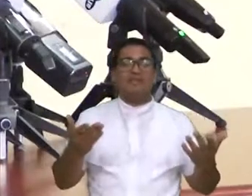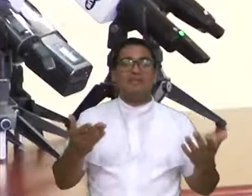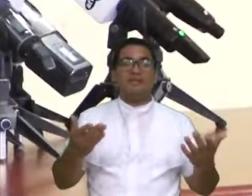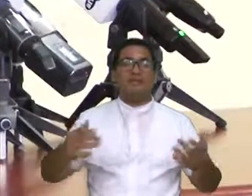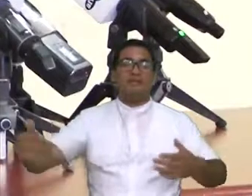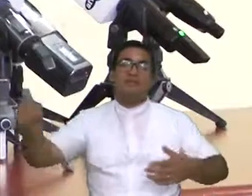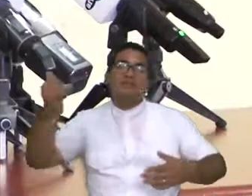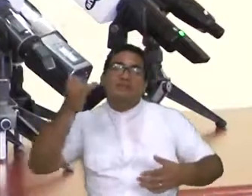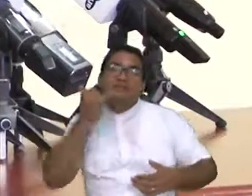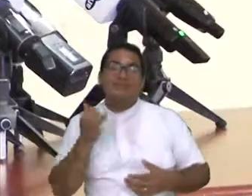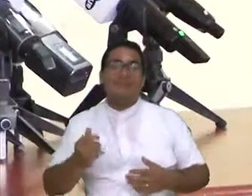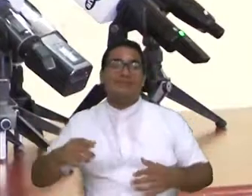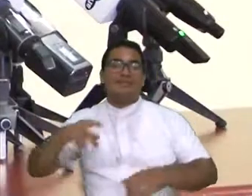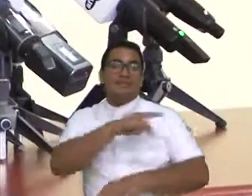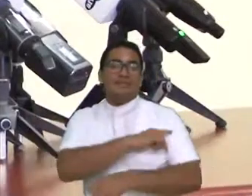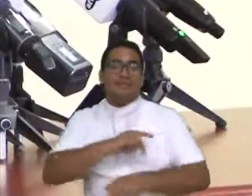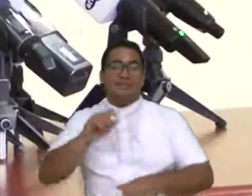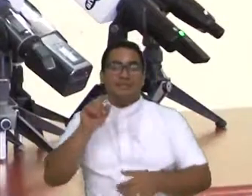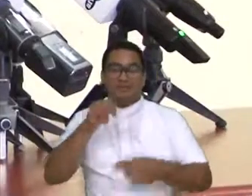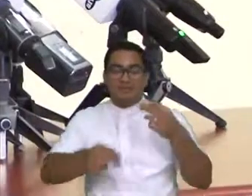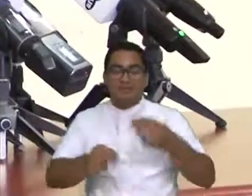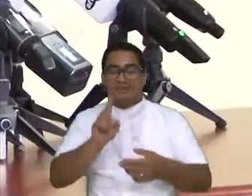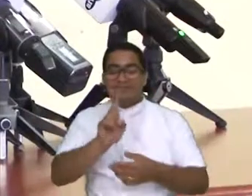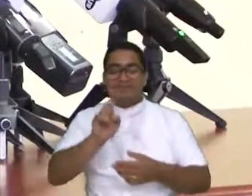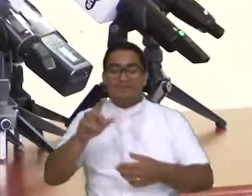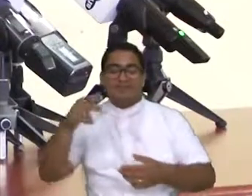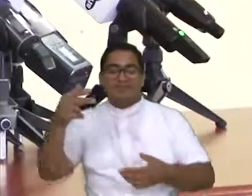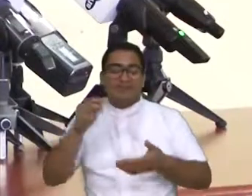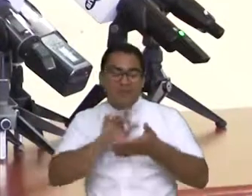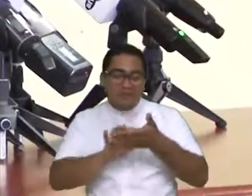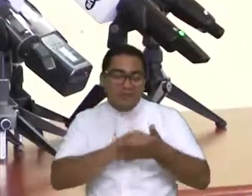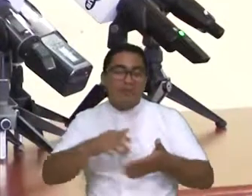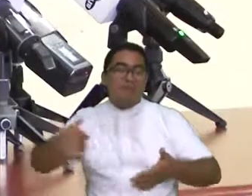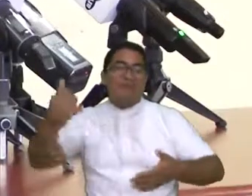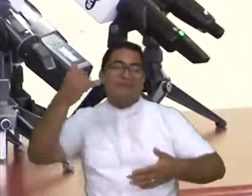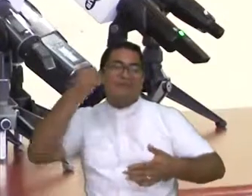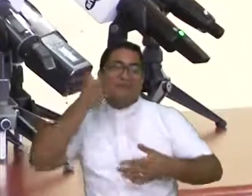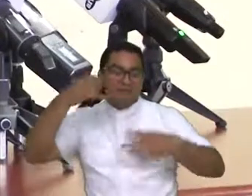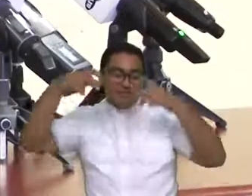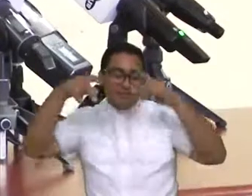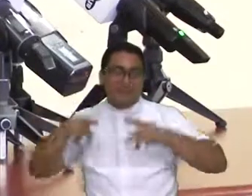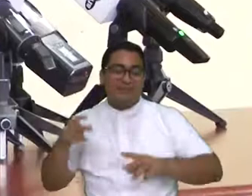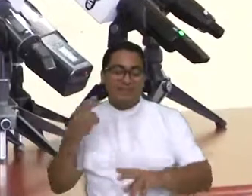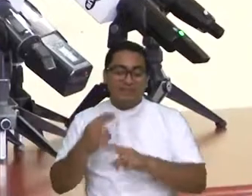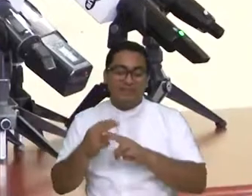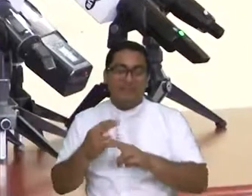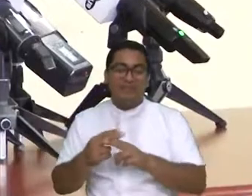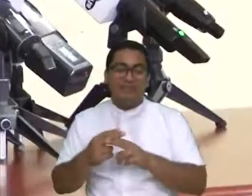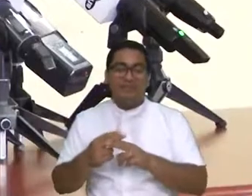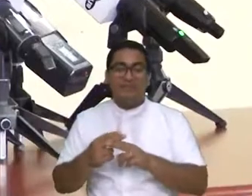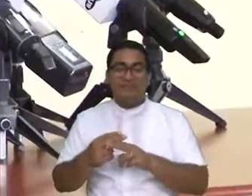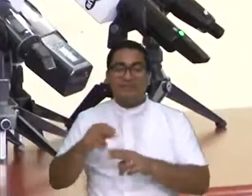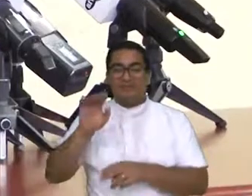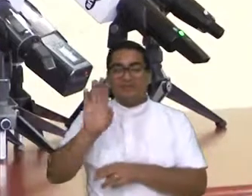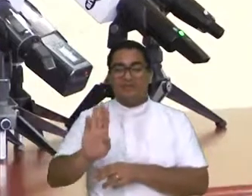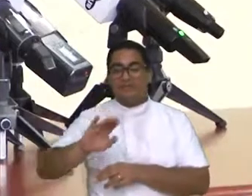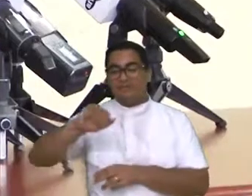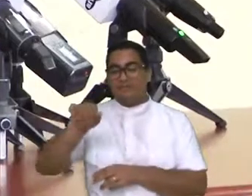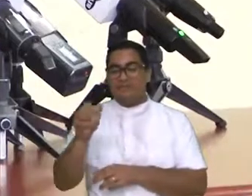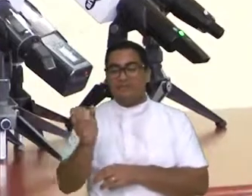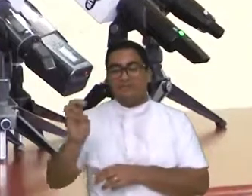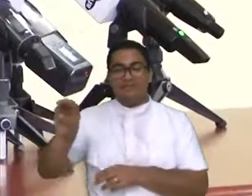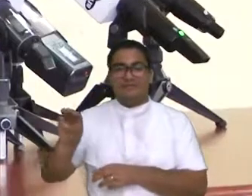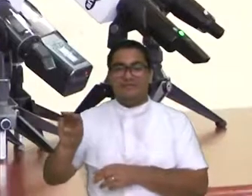emergencia, Línea 118, persona que se identificó con las iniciales